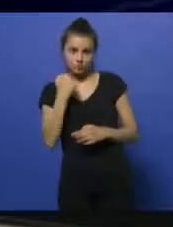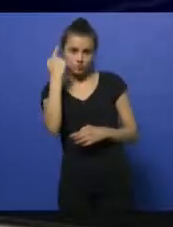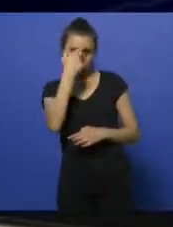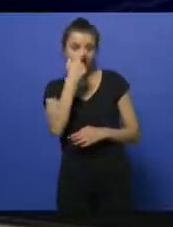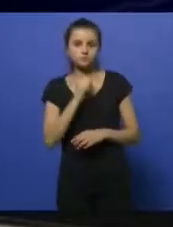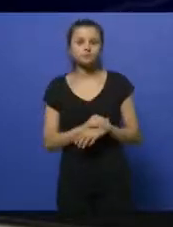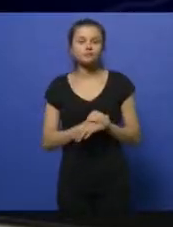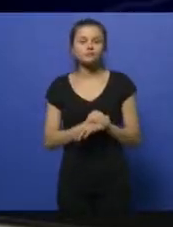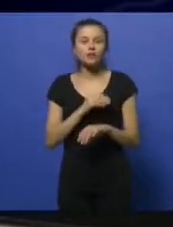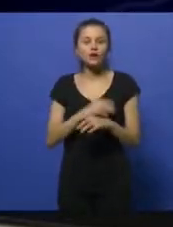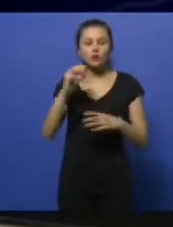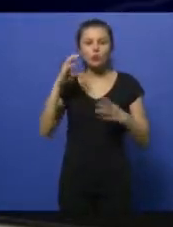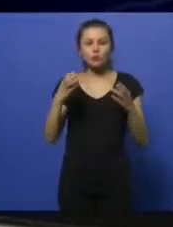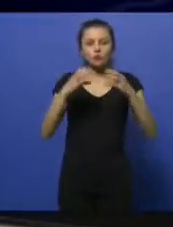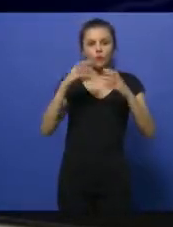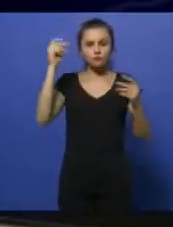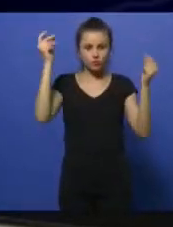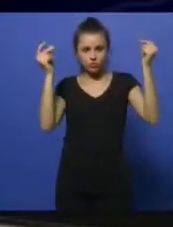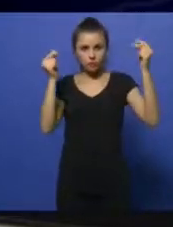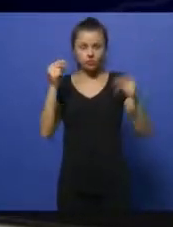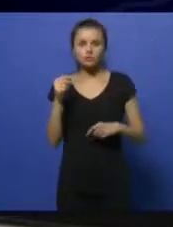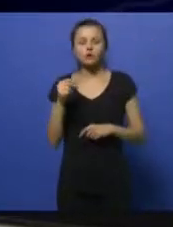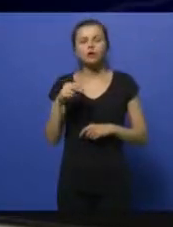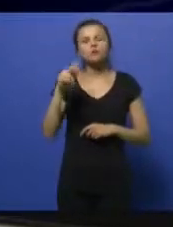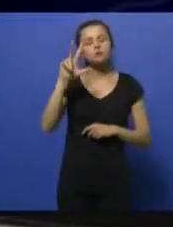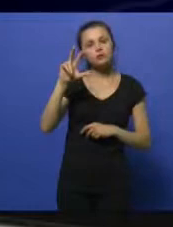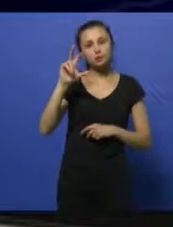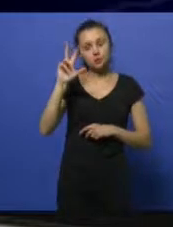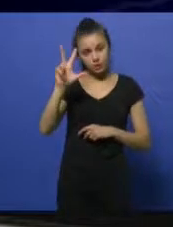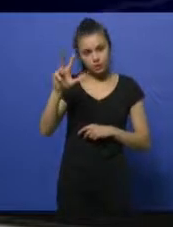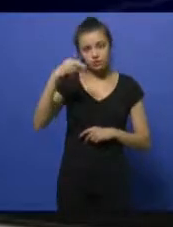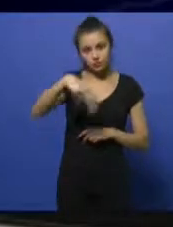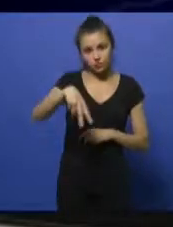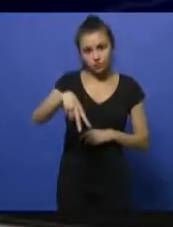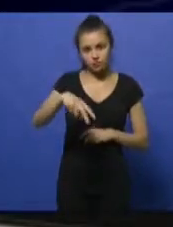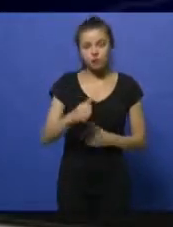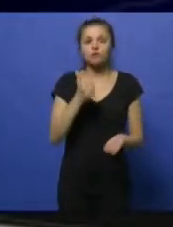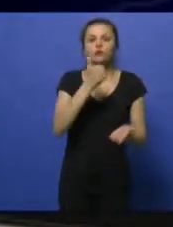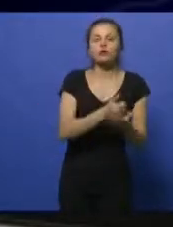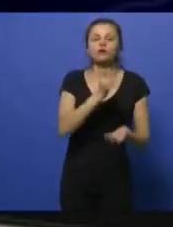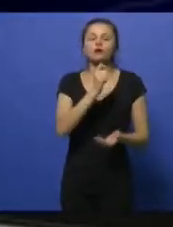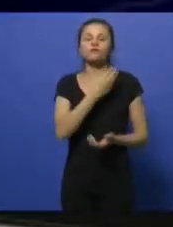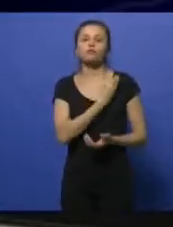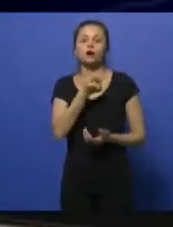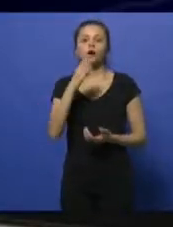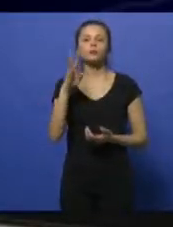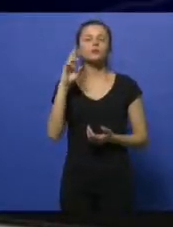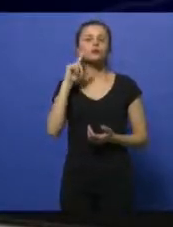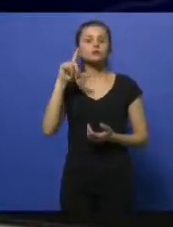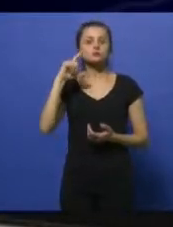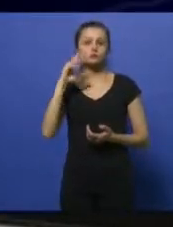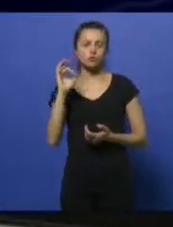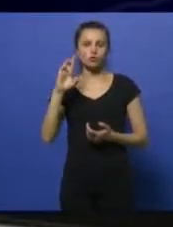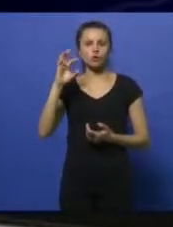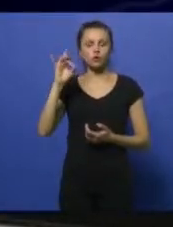realizar una peña folclórica el próximo 3 de noviembre con la actuación, por ejemplo, de Fabricio Rodríguez. Vamos a escuchar y